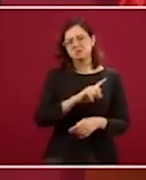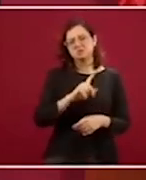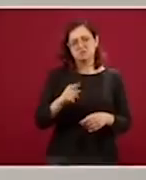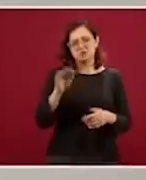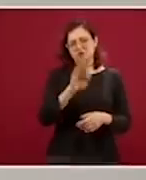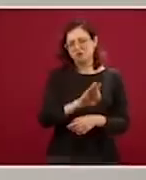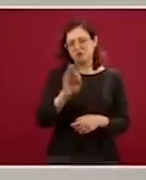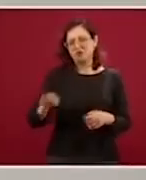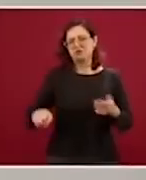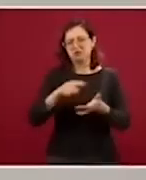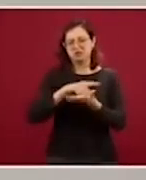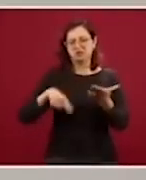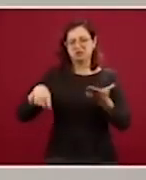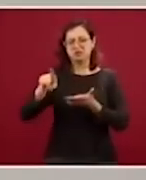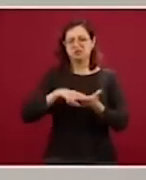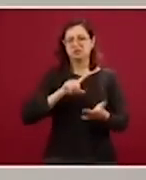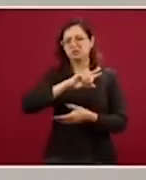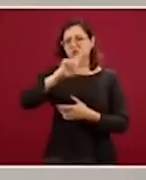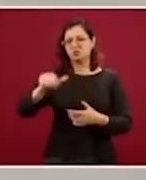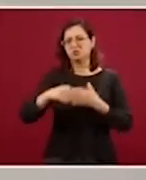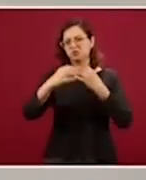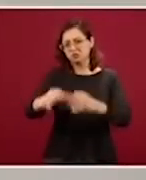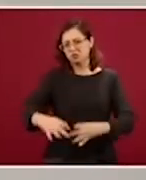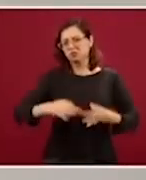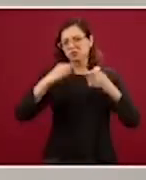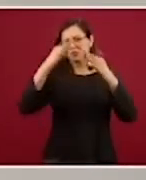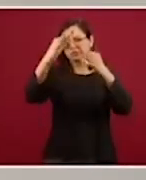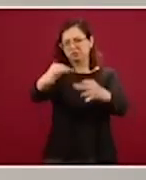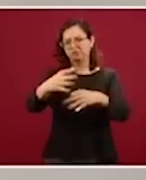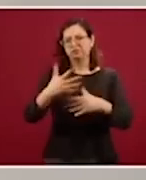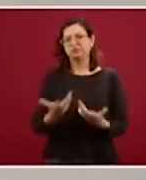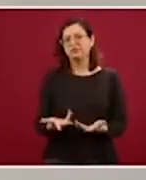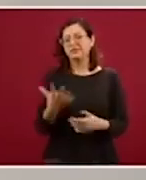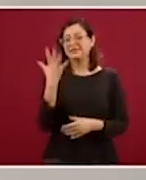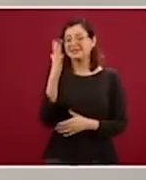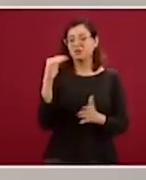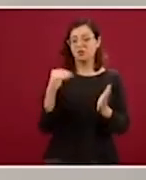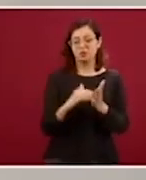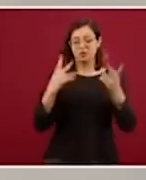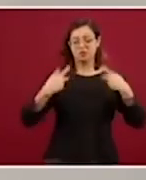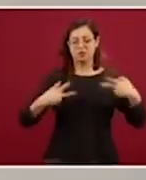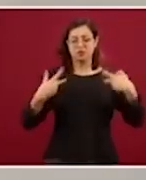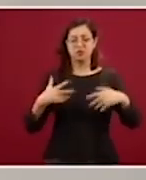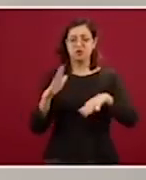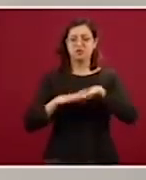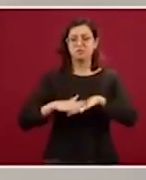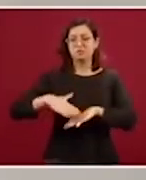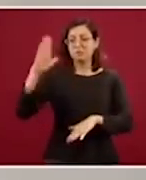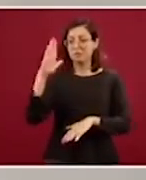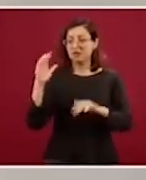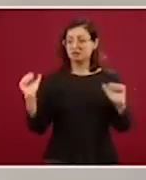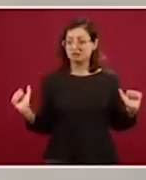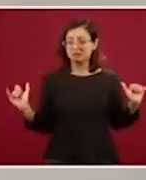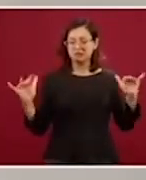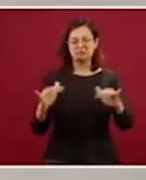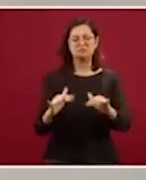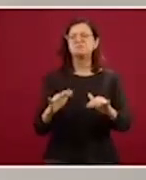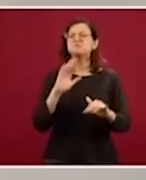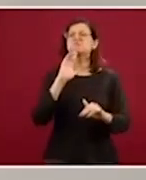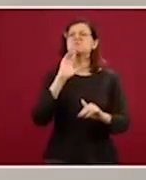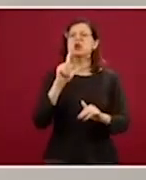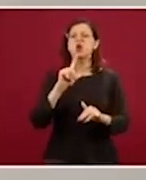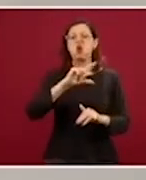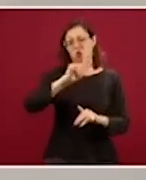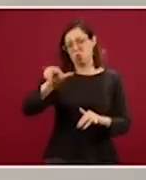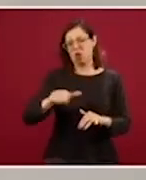que congregaciones masivas, las definimos como arriba de 5,000 personas, se puedan recalendarizar, posponer y que se